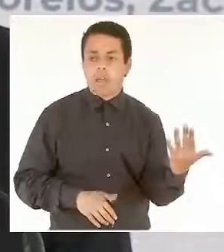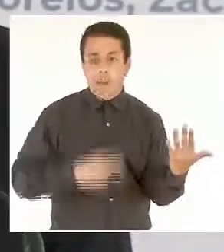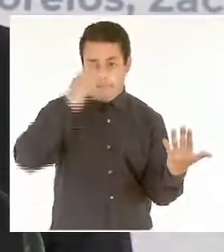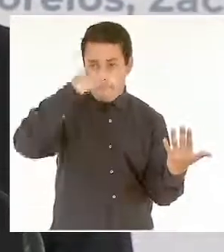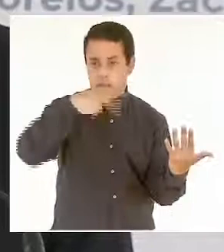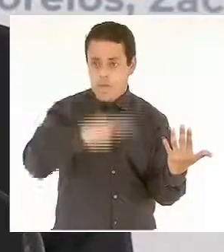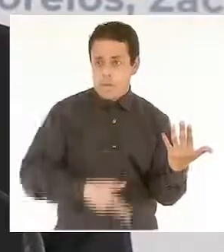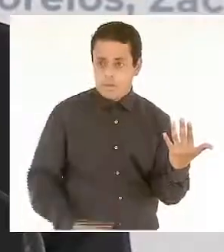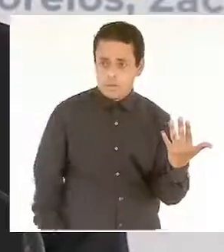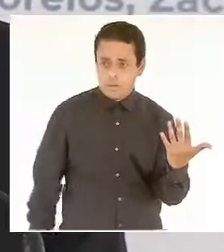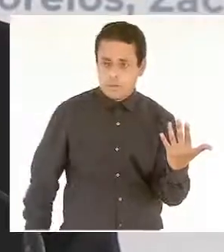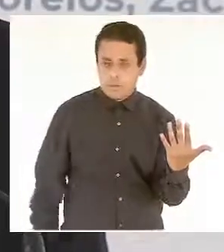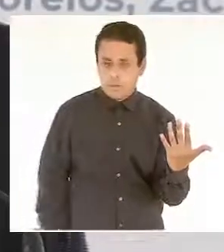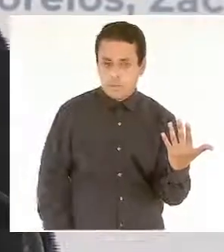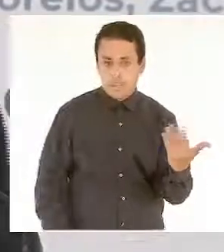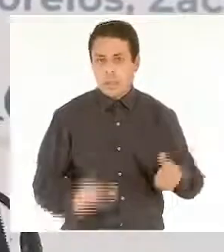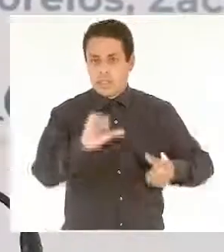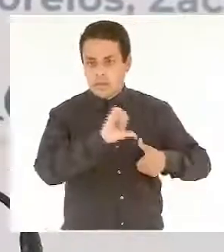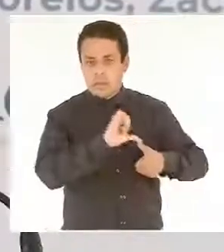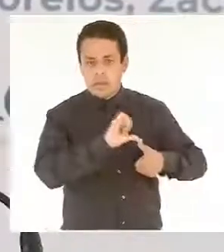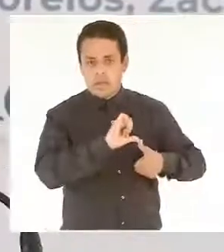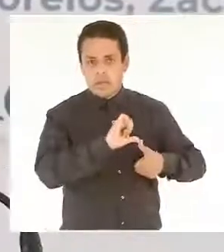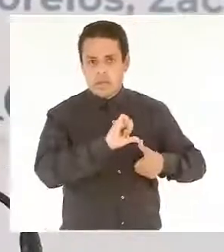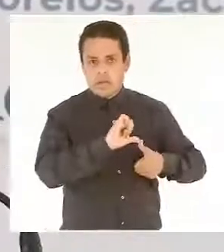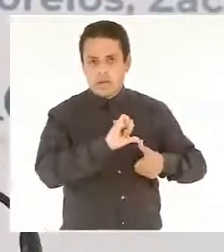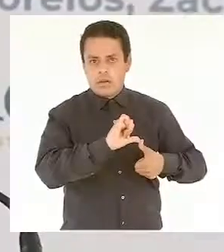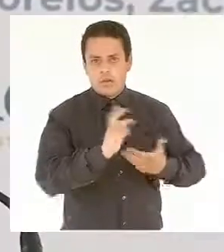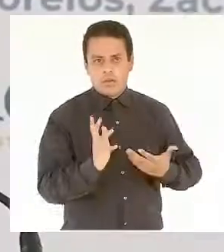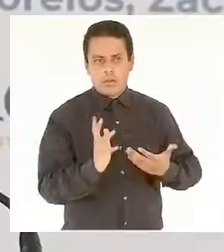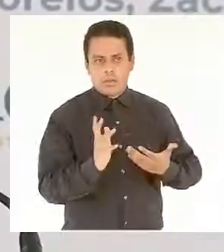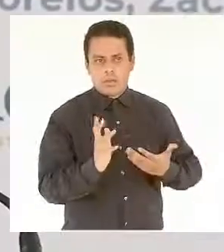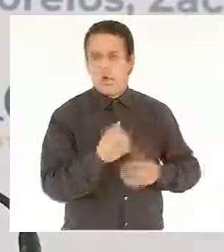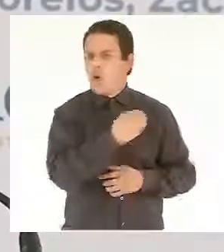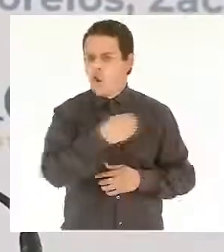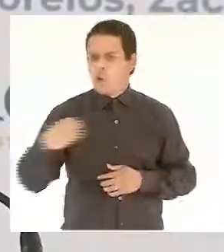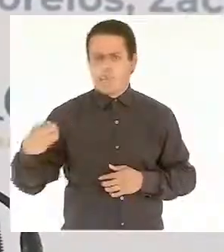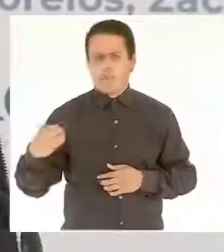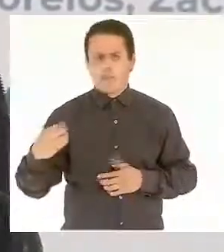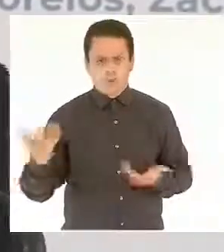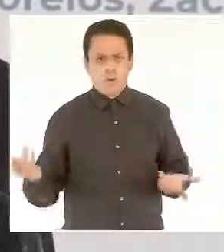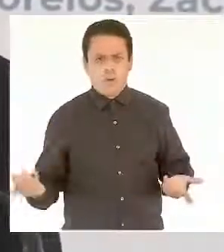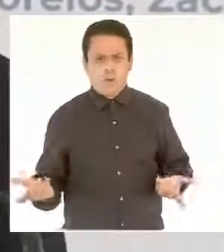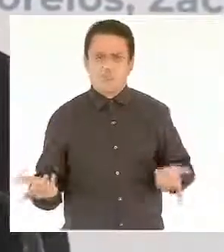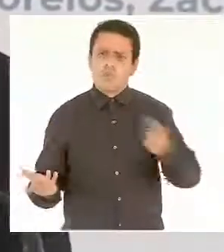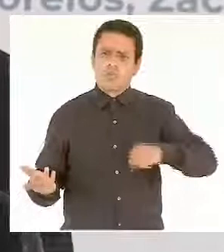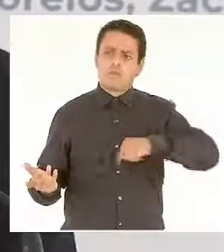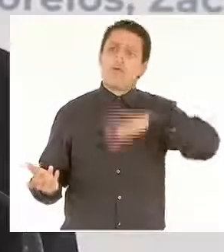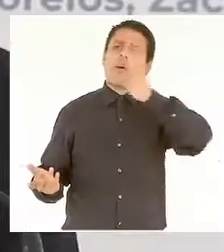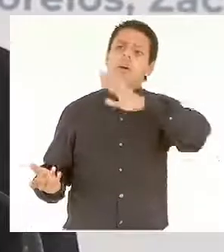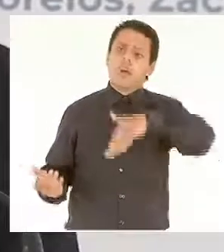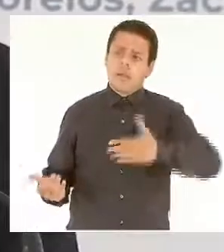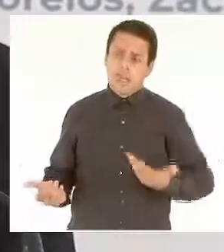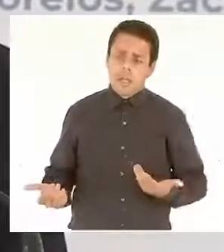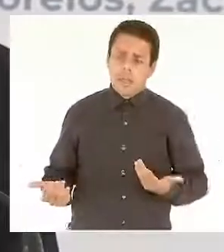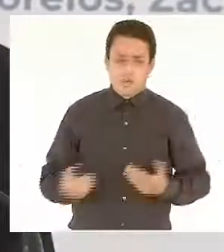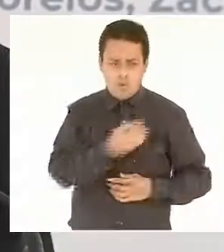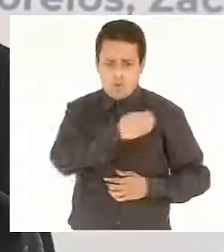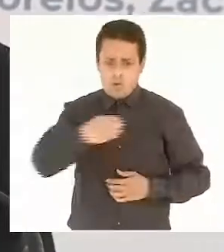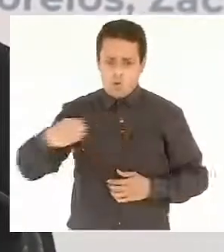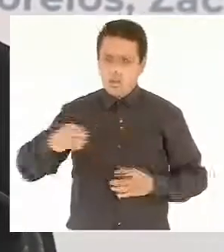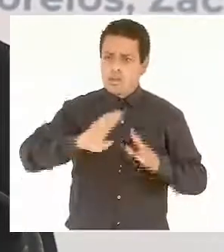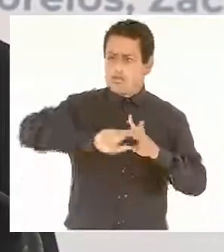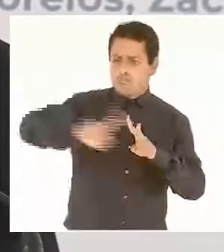mexicanos y centroamericanos. Vamos mejor ordenando el flujo migratorio,